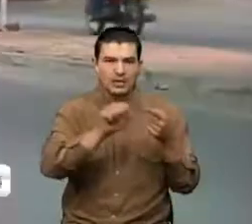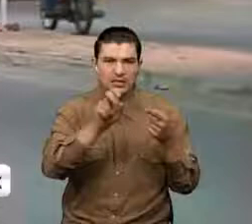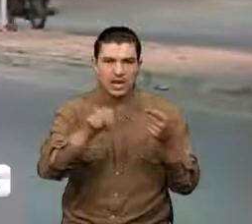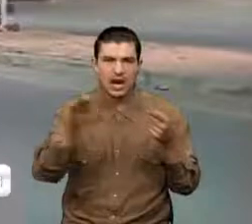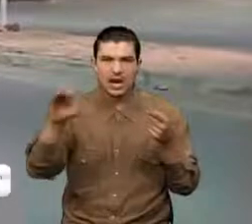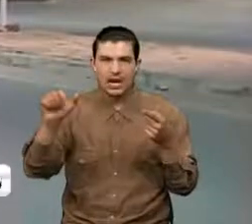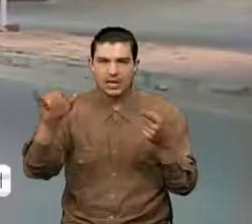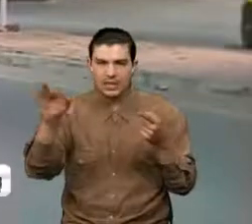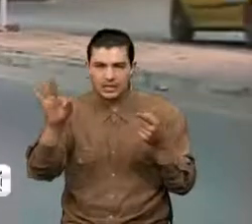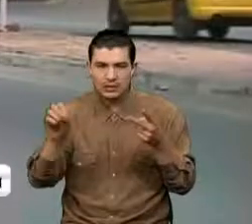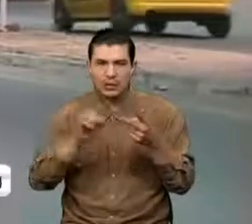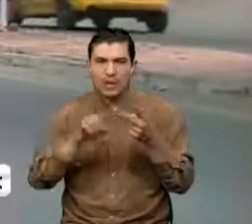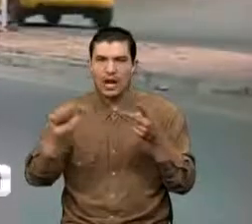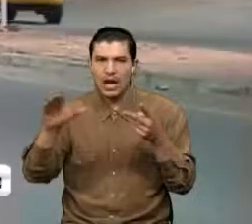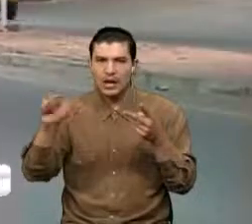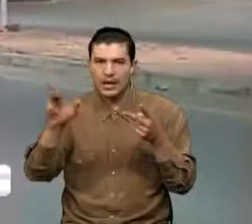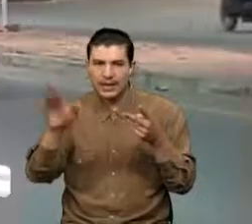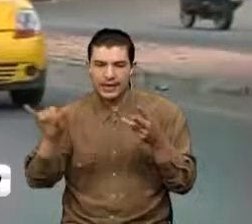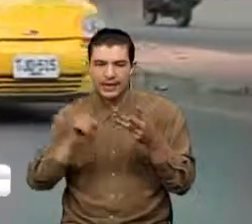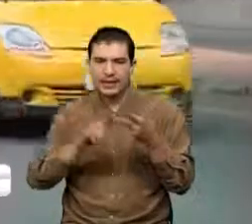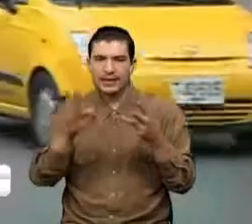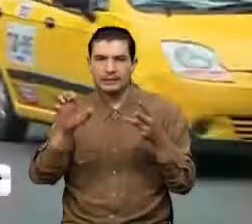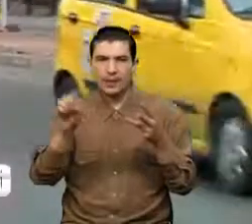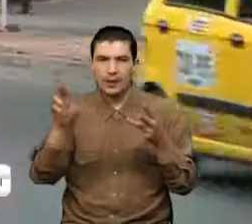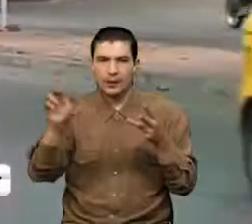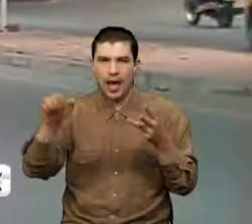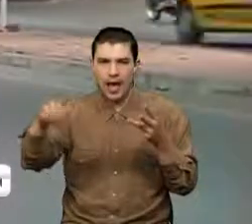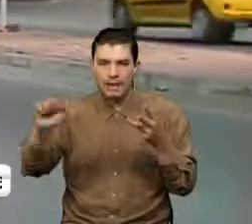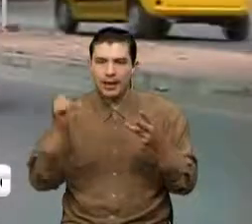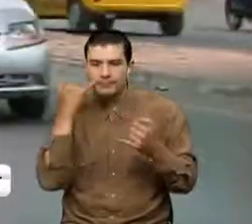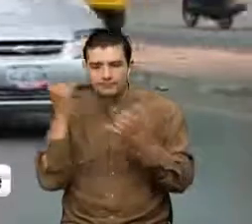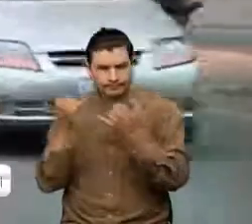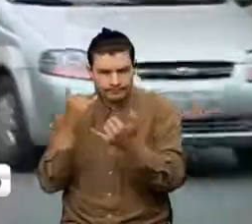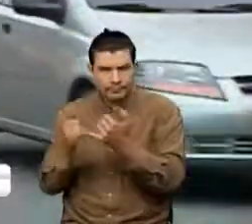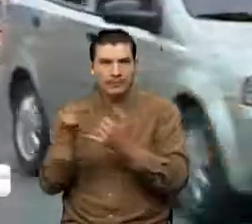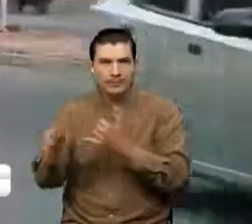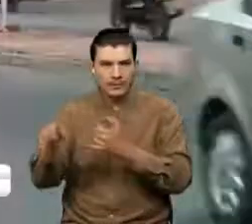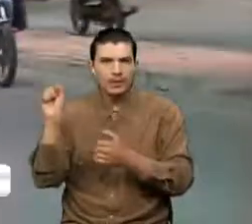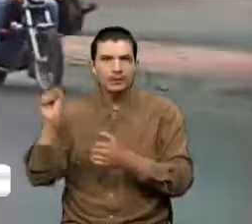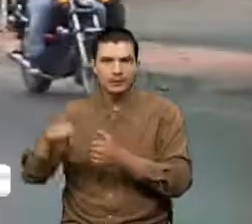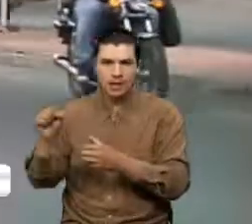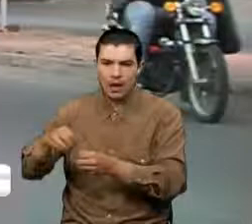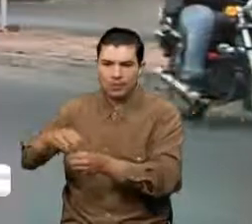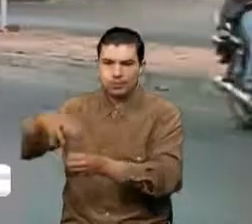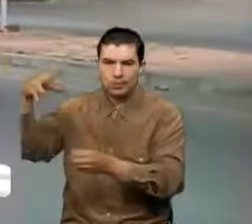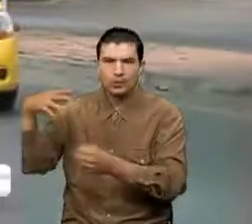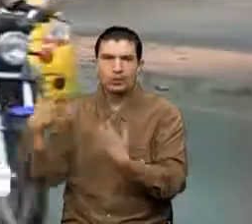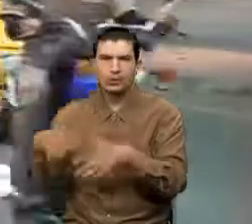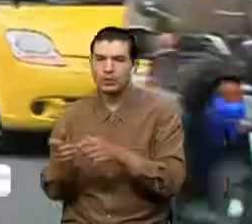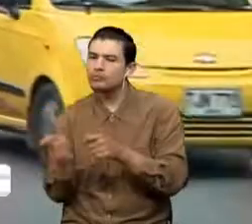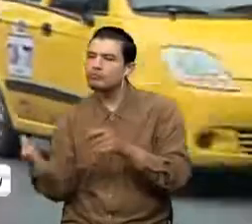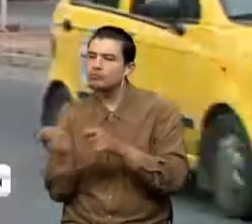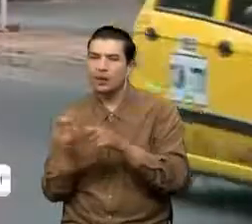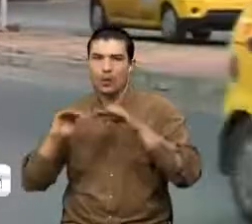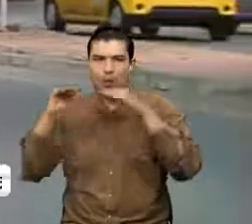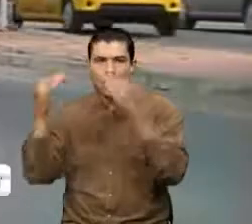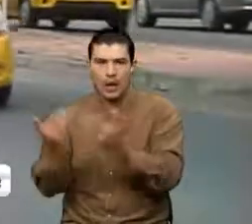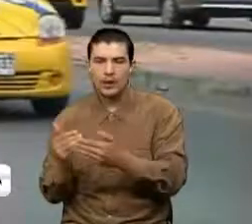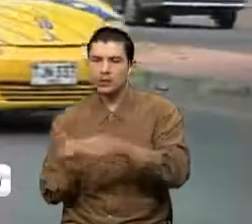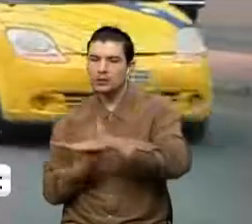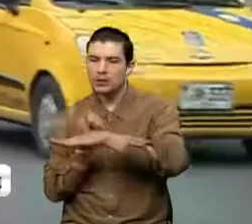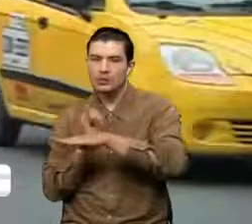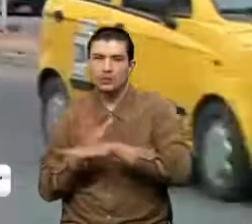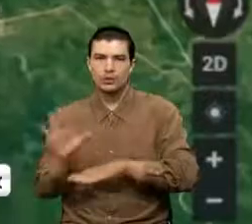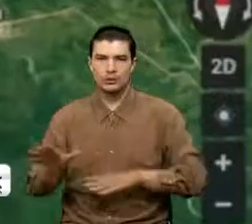Acarí y Teorama, en donde se han detectado estos artefactos explosivos ubicados muy cerca de los establecimientos